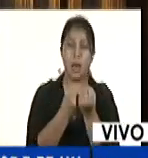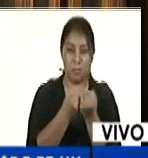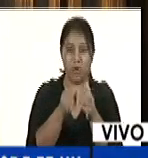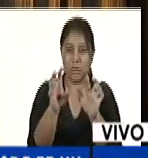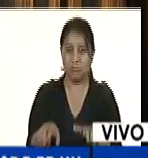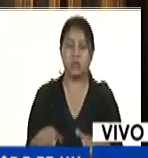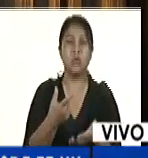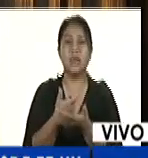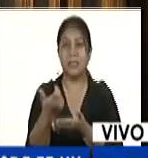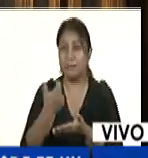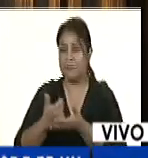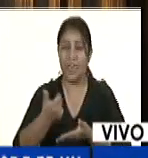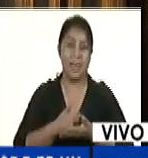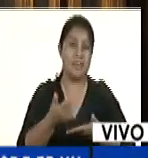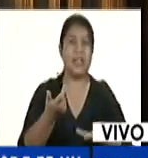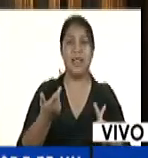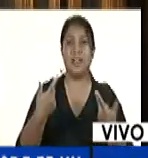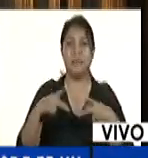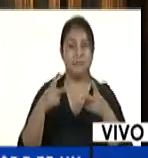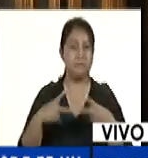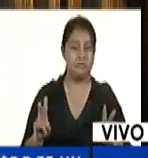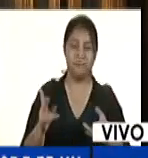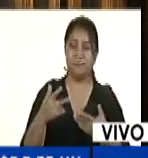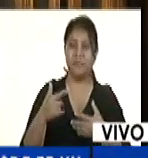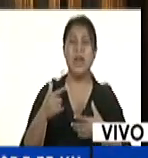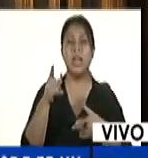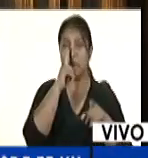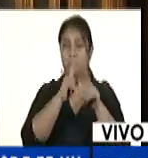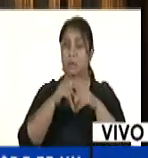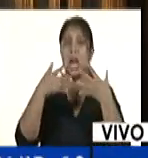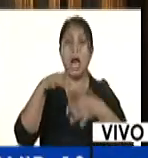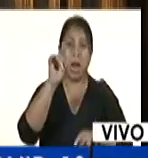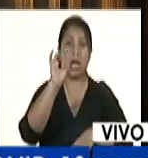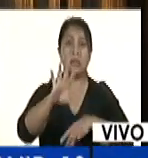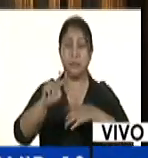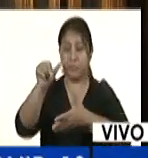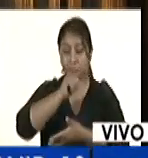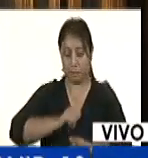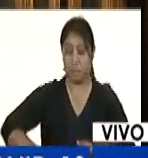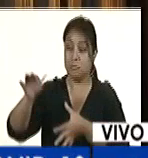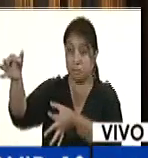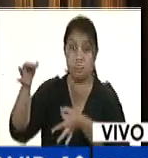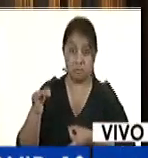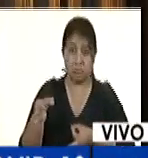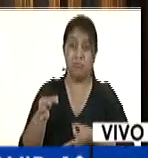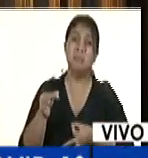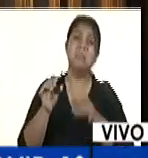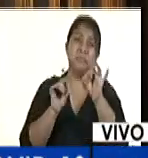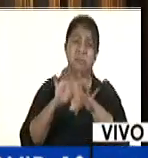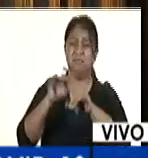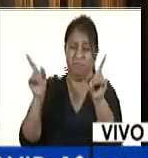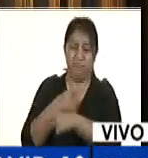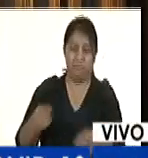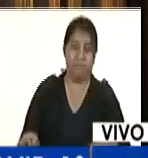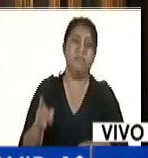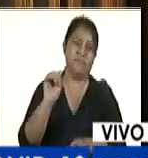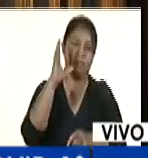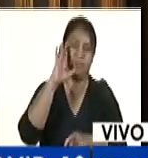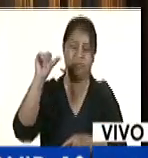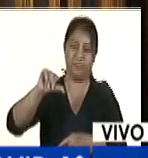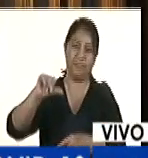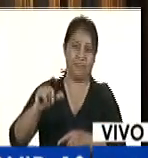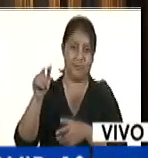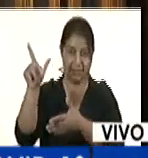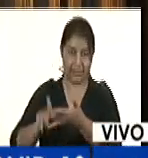han mandado los listados algunos alcaldes. Se han tenido que rechazar algunos porque vienen mal, pero los que nos lo han enviado y nos lo han enviado en